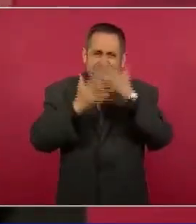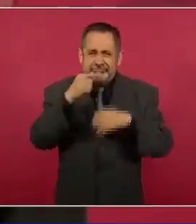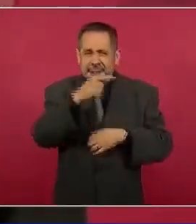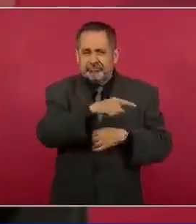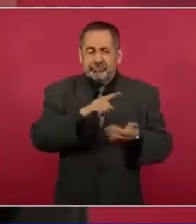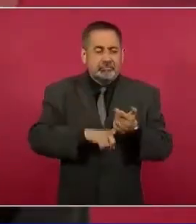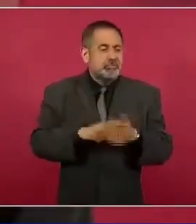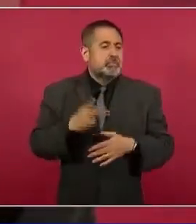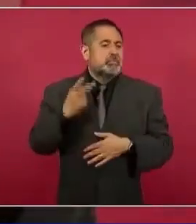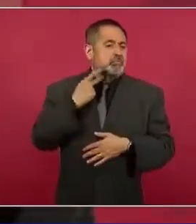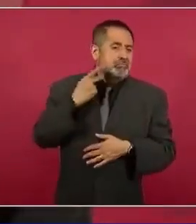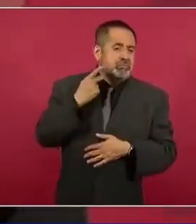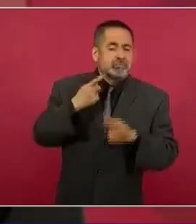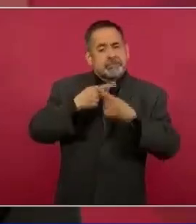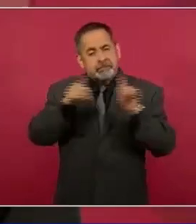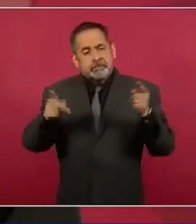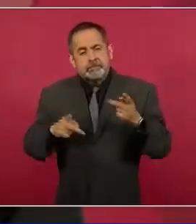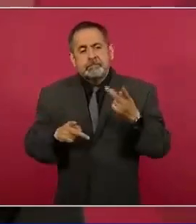con politiquería,